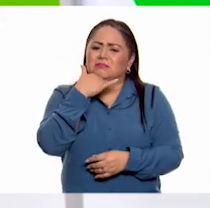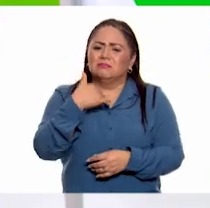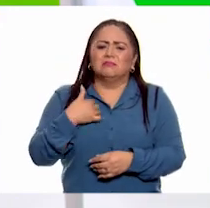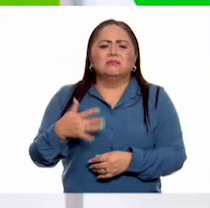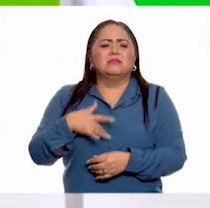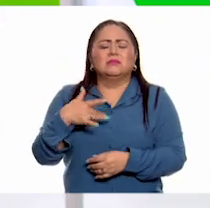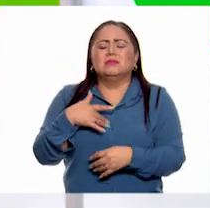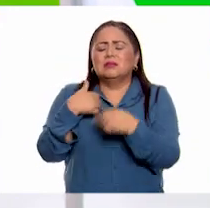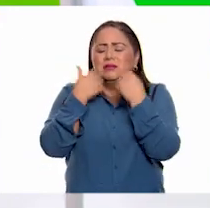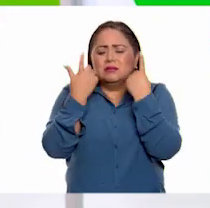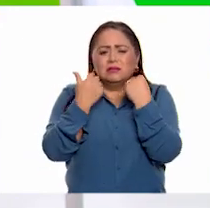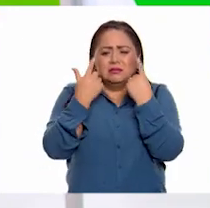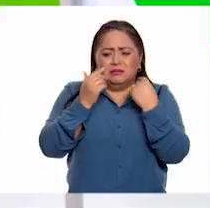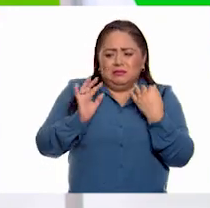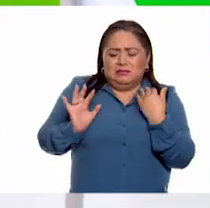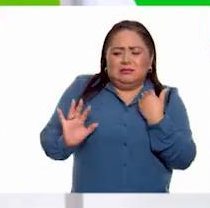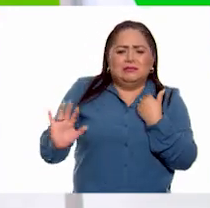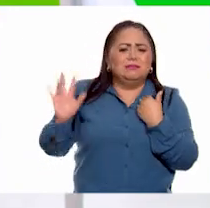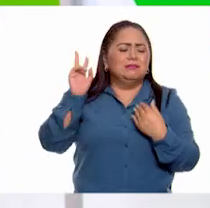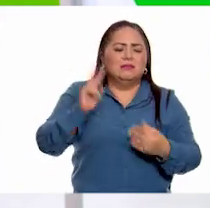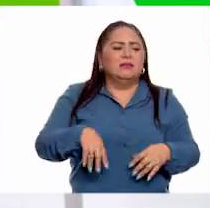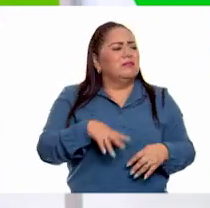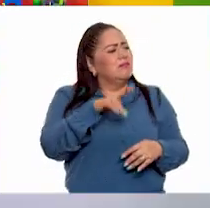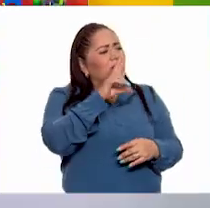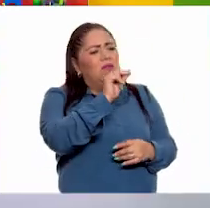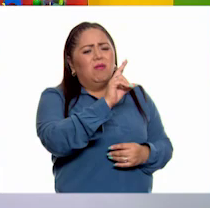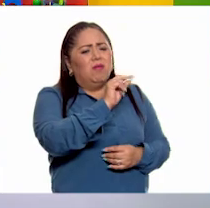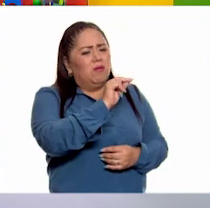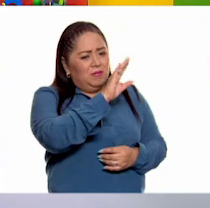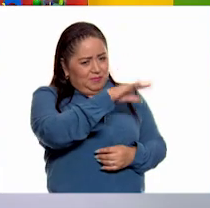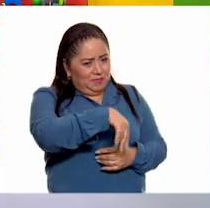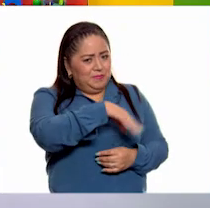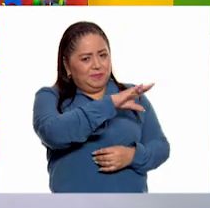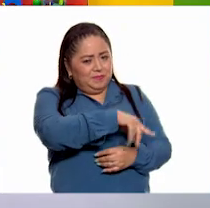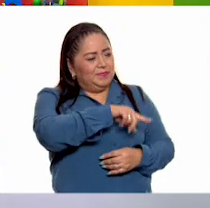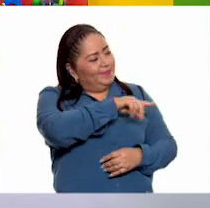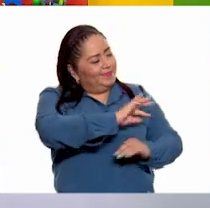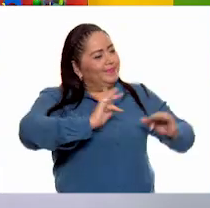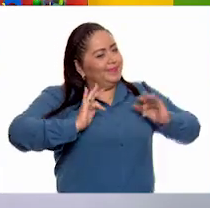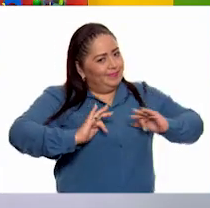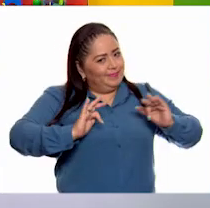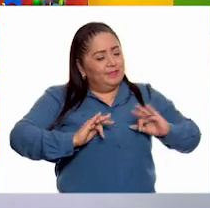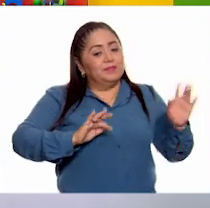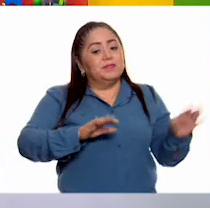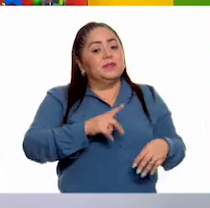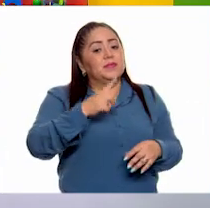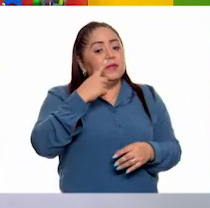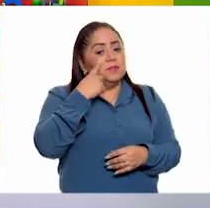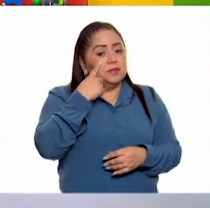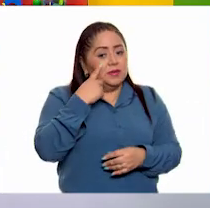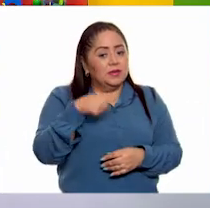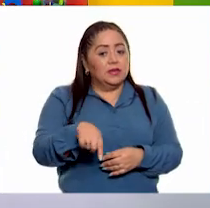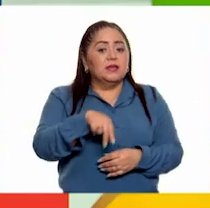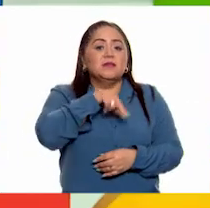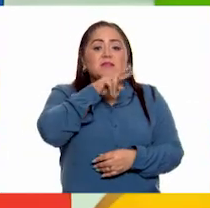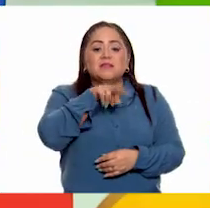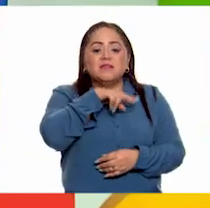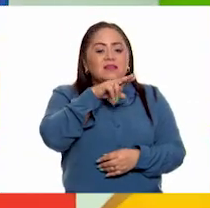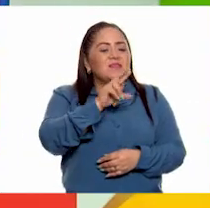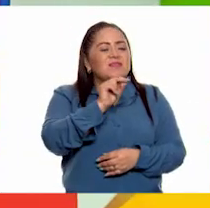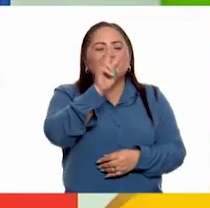que quisiera llorar, alejarme, No. Ven, tranquila. Mira, esta víbora no